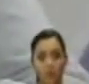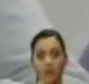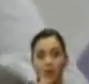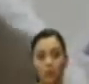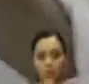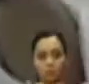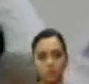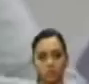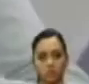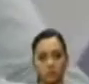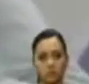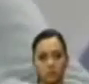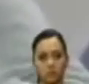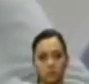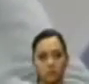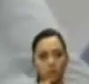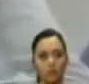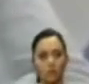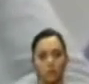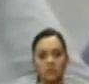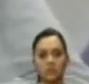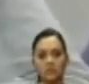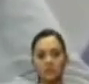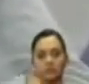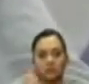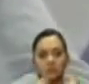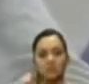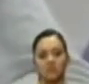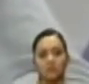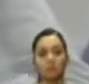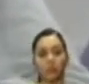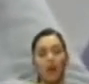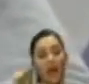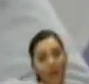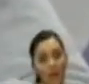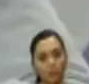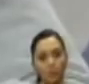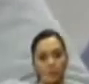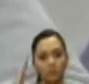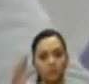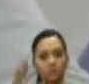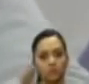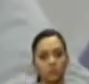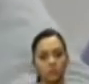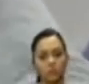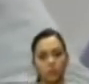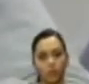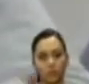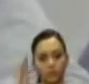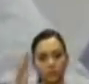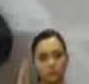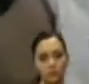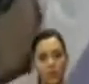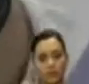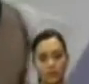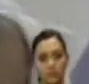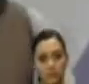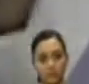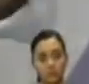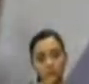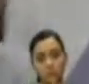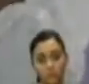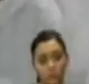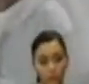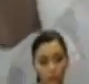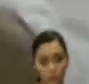estaban informalmente dolarizadas. Ahí sí, se depreciaba la moneda nacional, si usted debía en dólares,